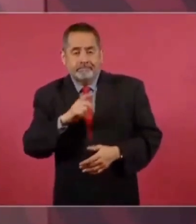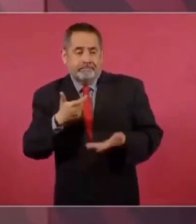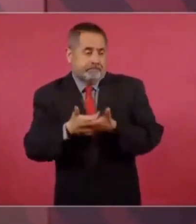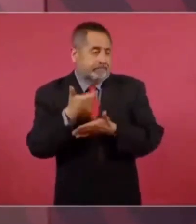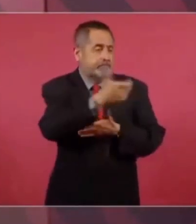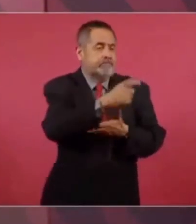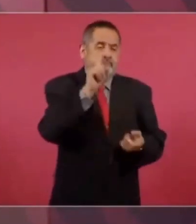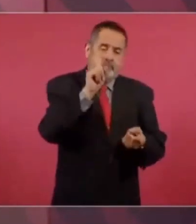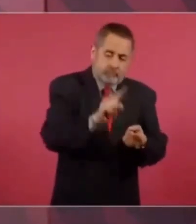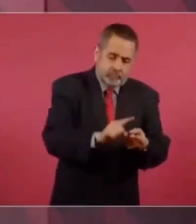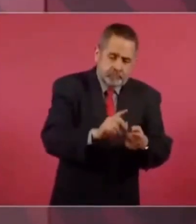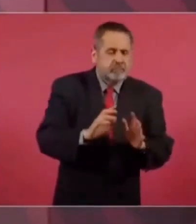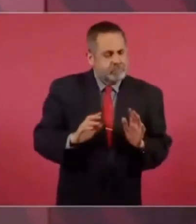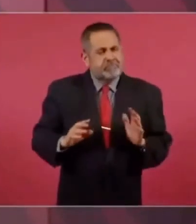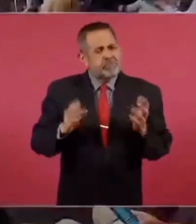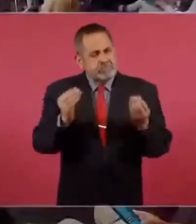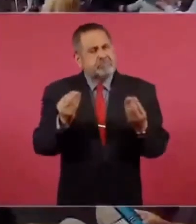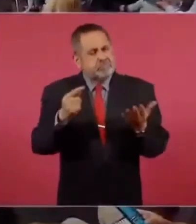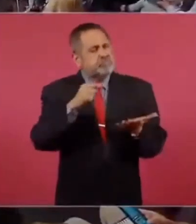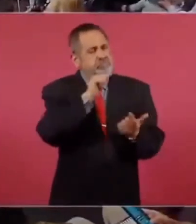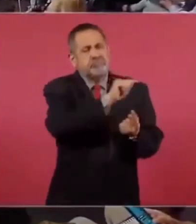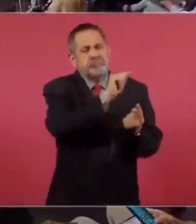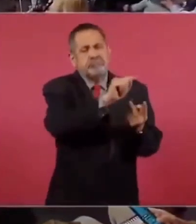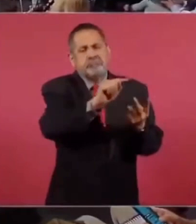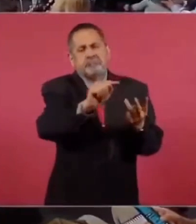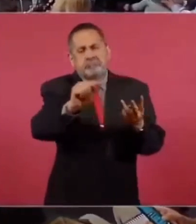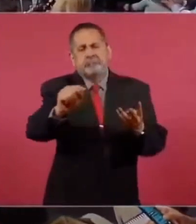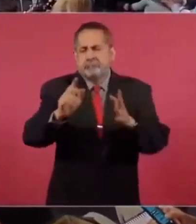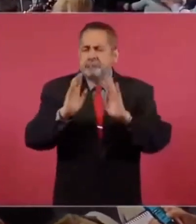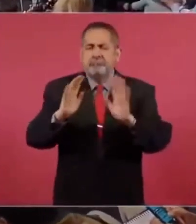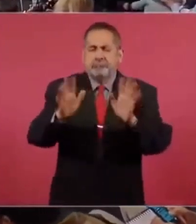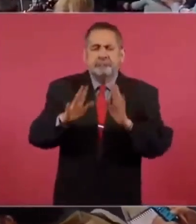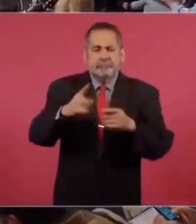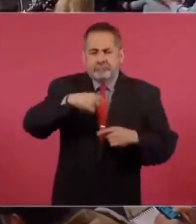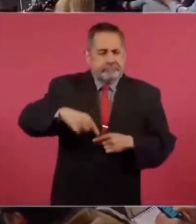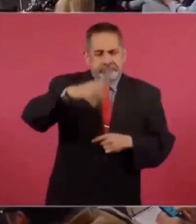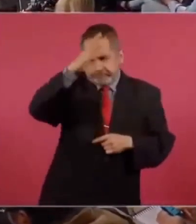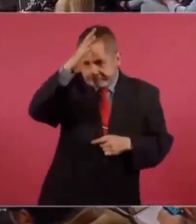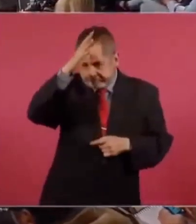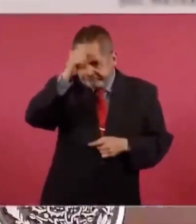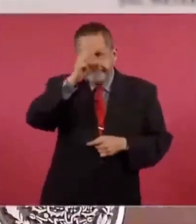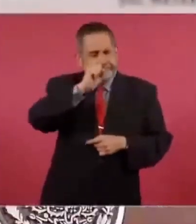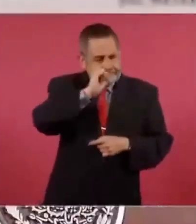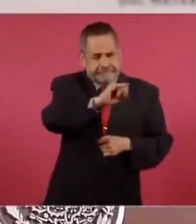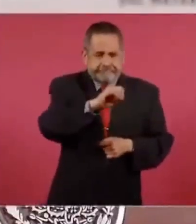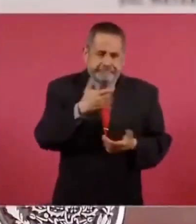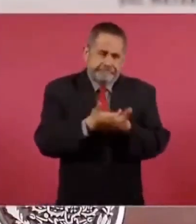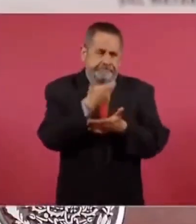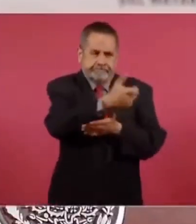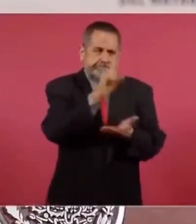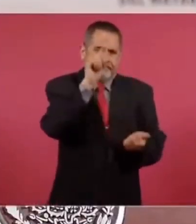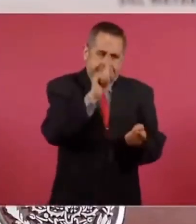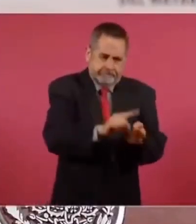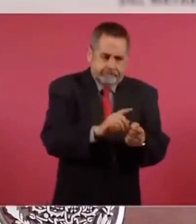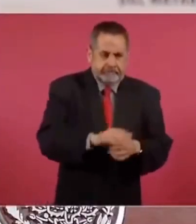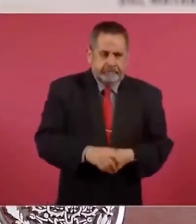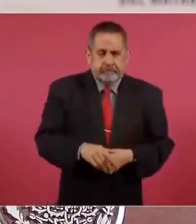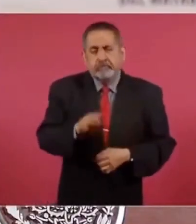En muchos casos se está llegando a acuerdos, ¿no? Entonces no va a quedar